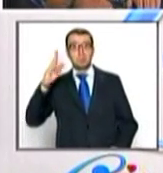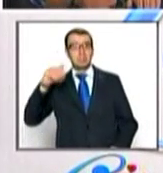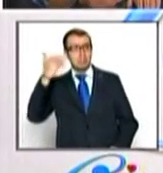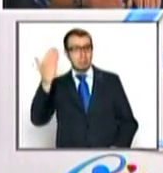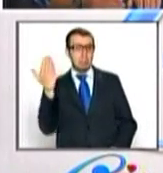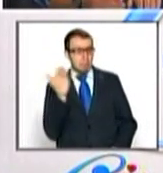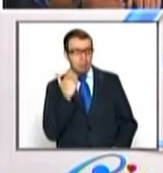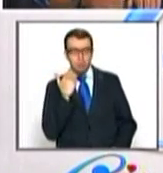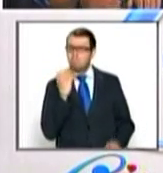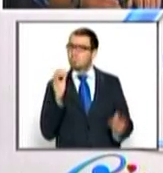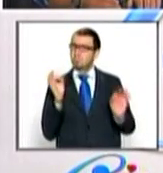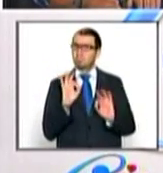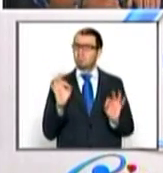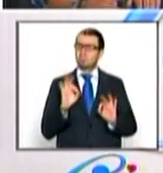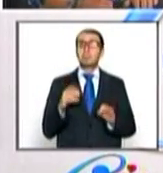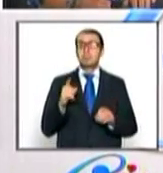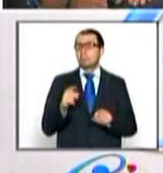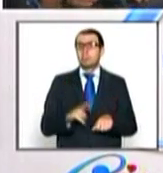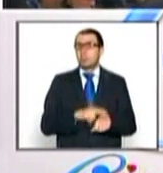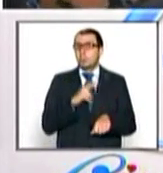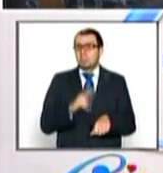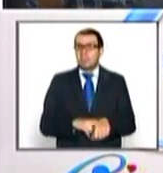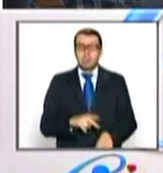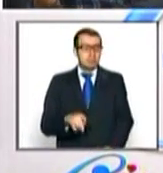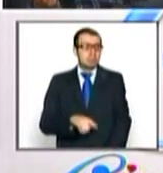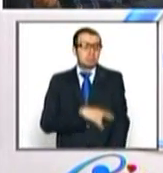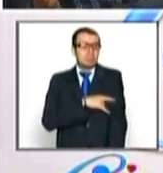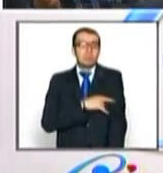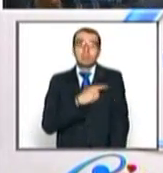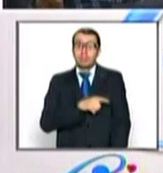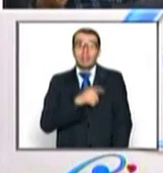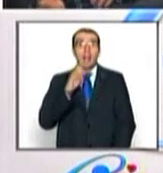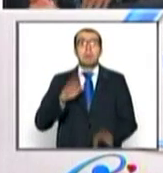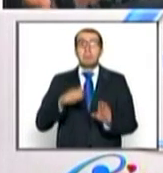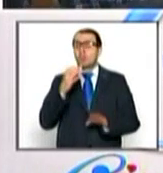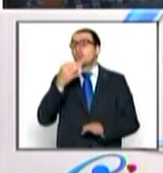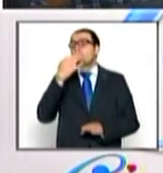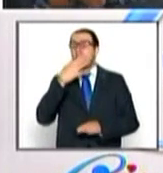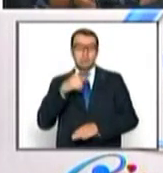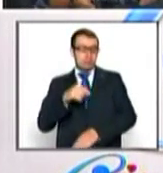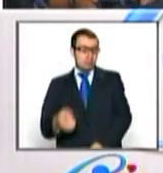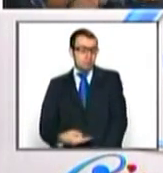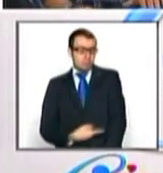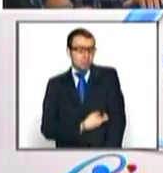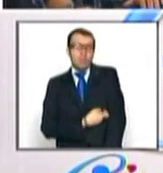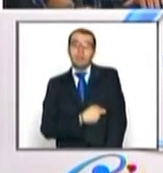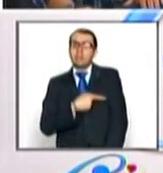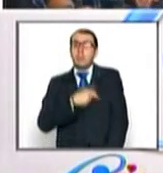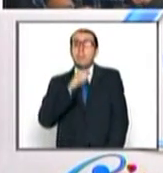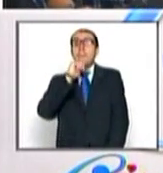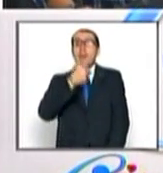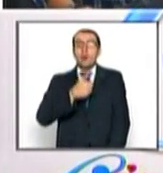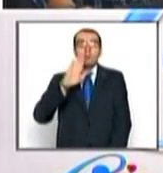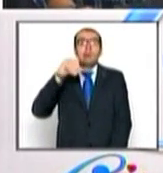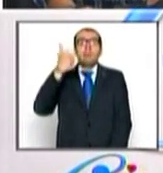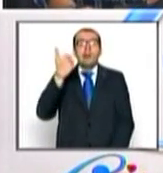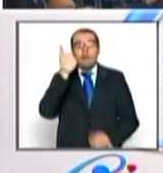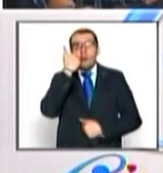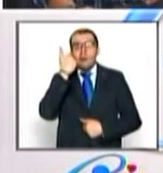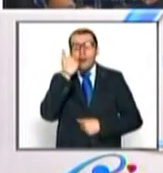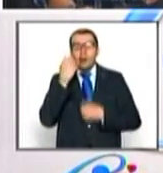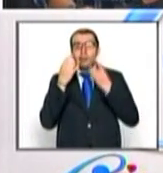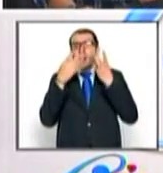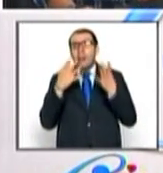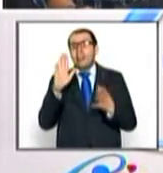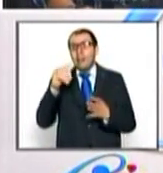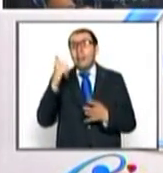cuerpo, medicamentos que no van a terminar produciendo un efecto más dañino que el que el paciente tenía o consultaba, porque como ustedes saben, o si lo han